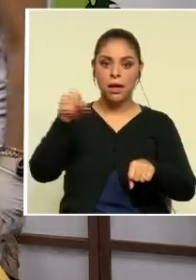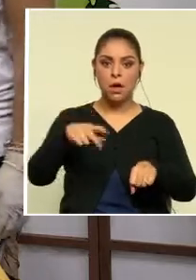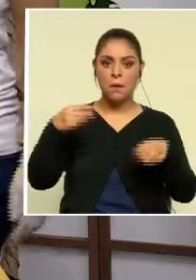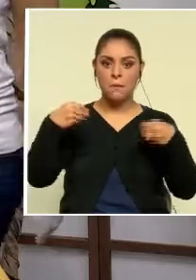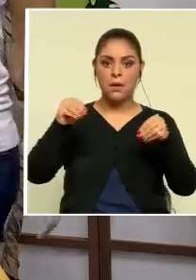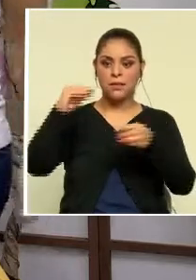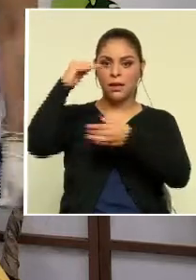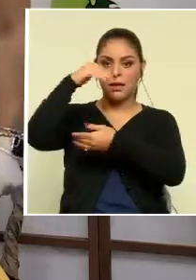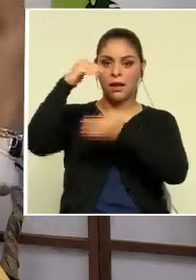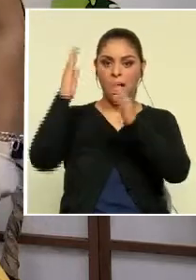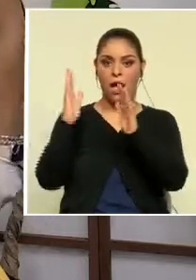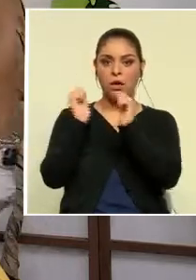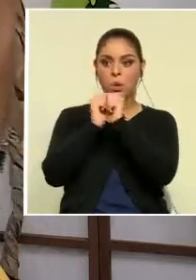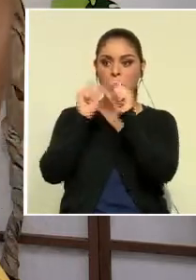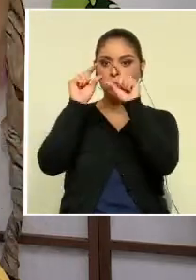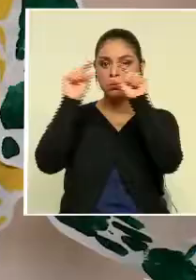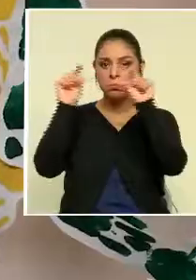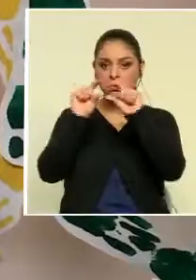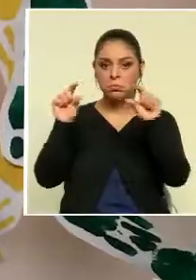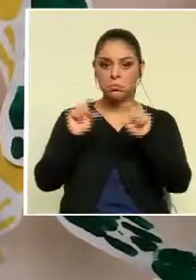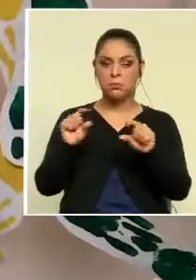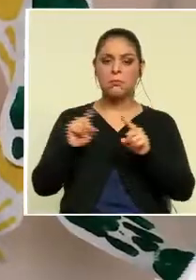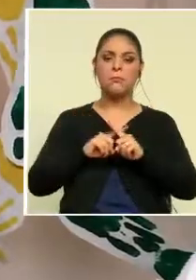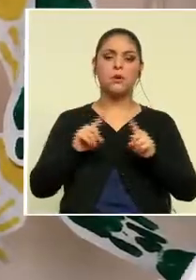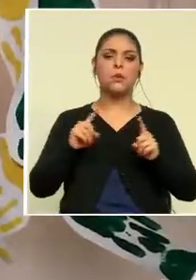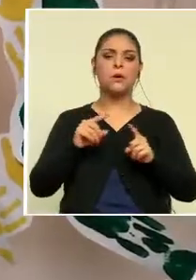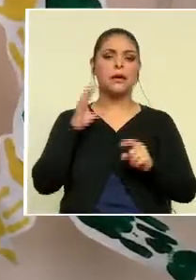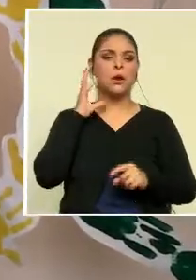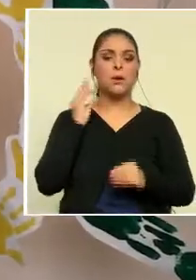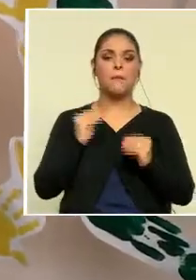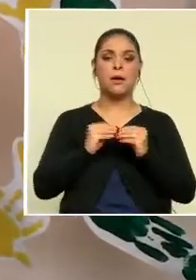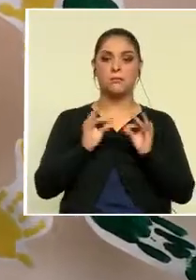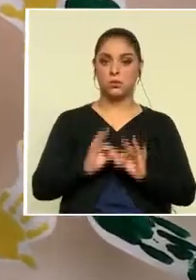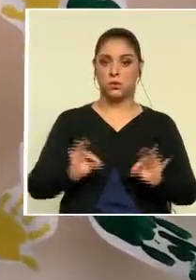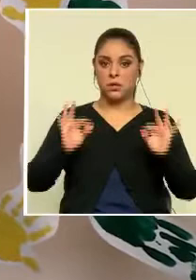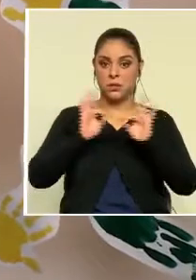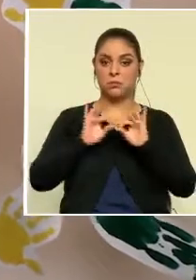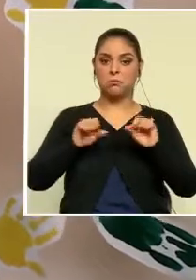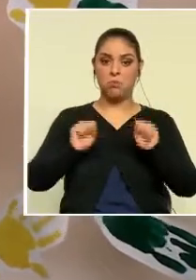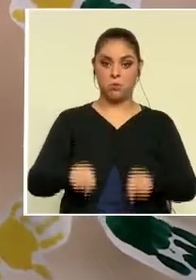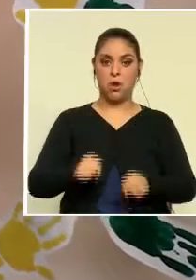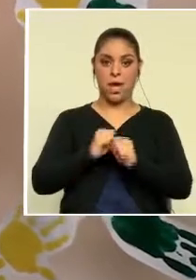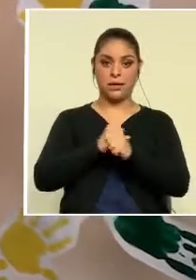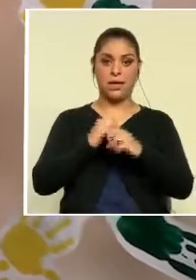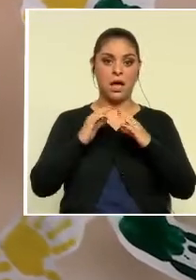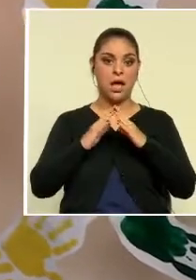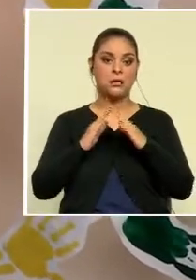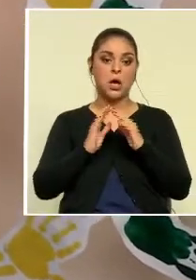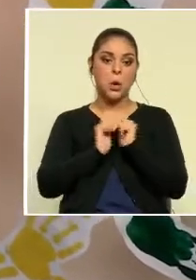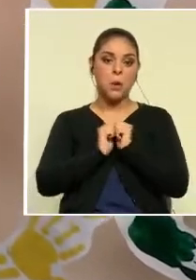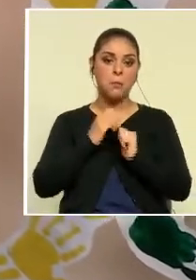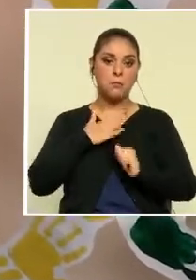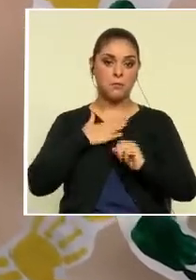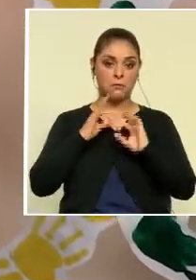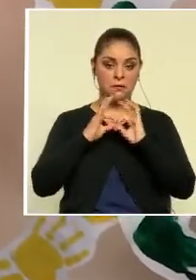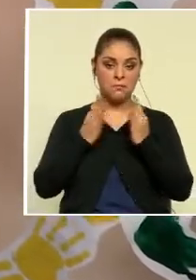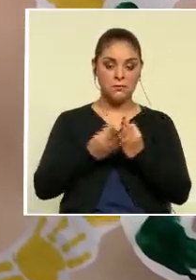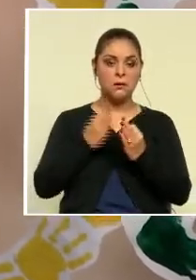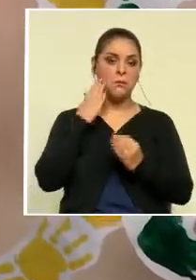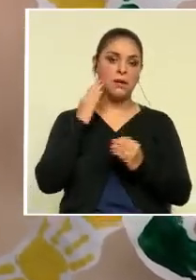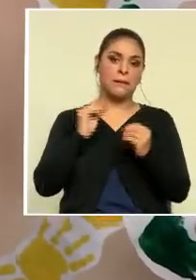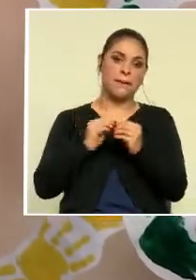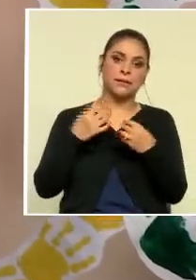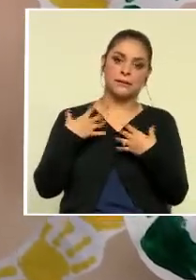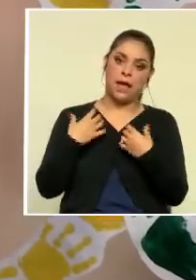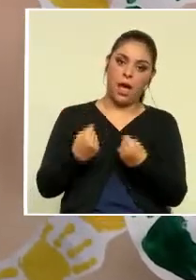con unas barritas pero considero que es más importante si las podemos hacer en casa junto con nuestra familia porque creo que eso asegura que sea más sano